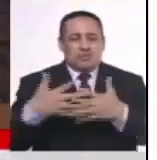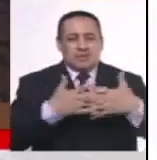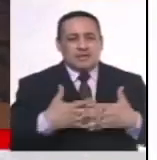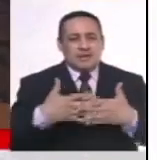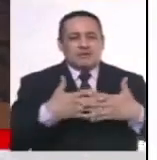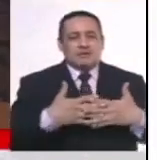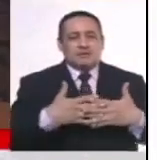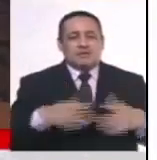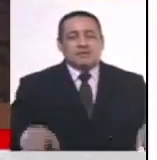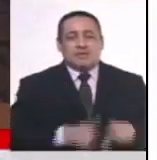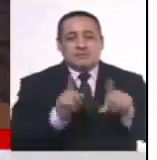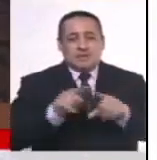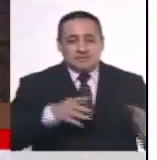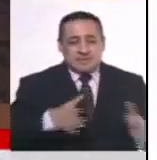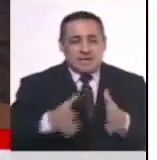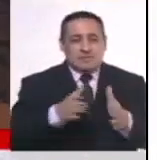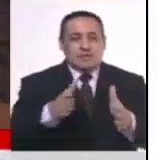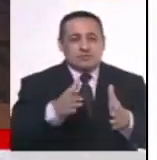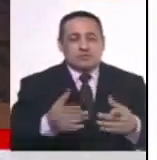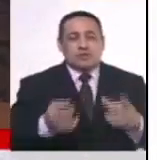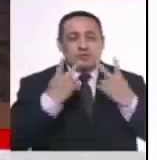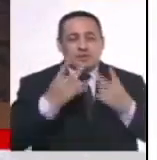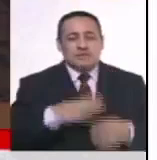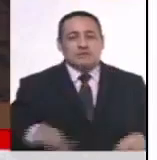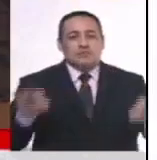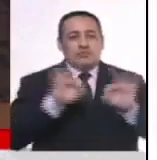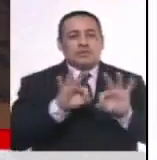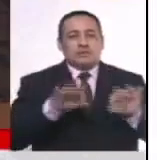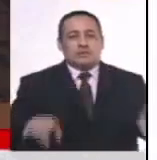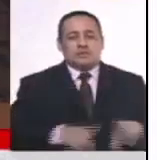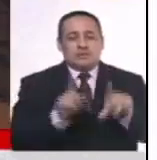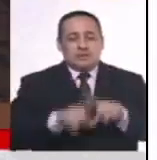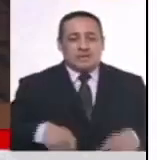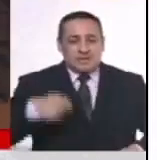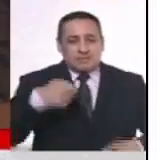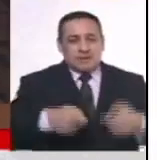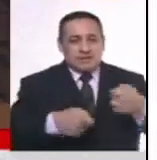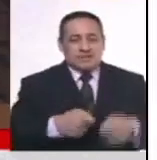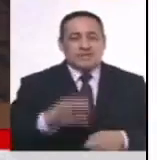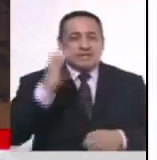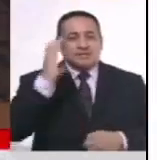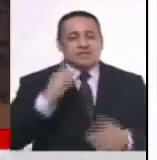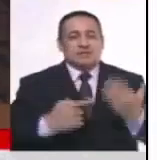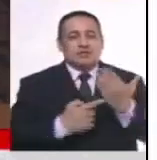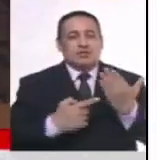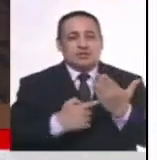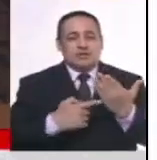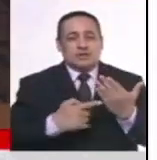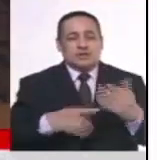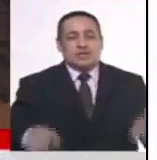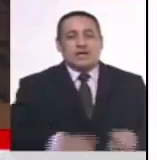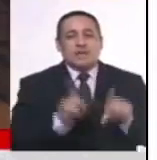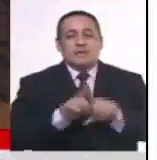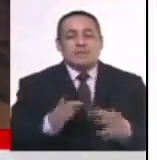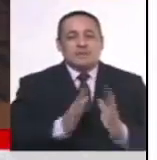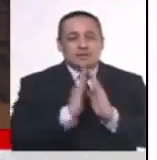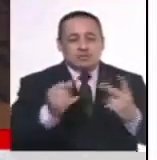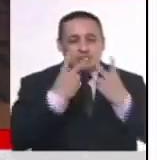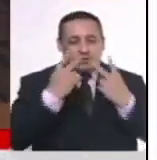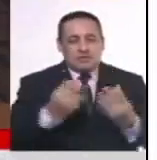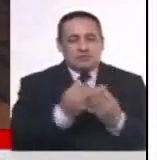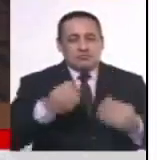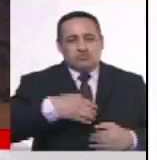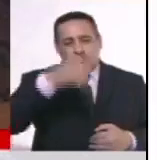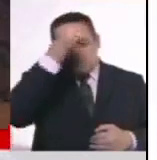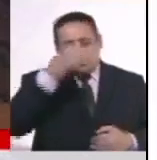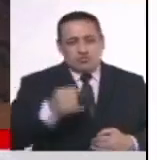Latina. En ese sentido, es fundamental invertir en ciencia y tecnología, convocando a expertos